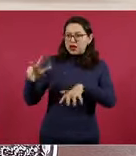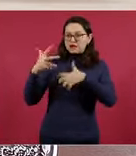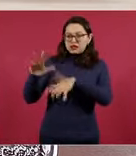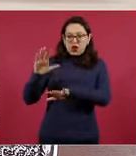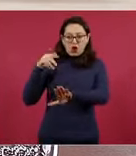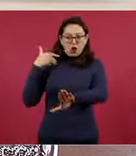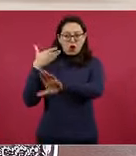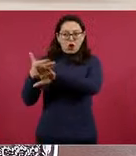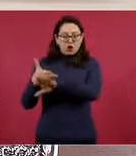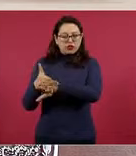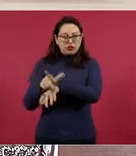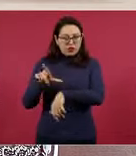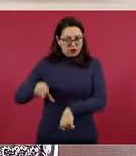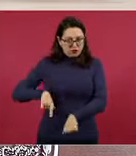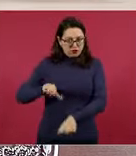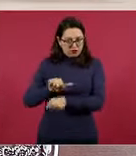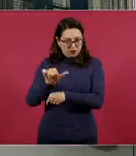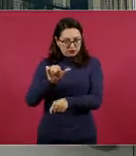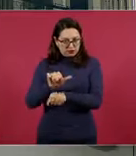manifestaciones.